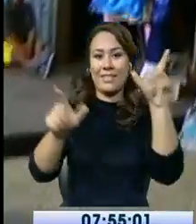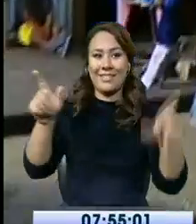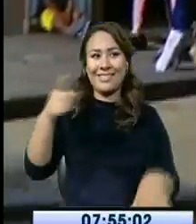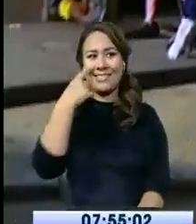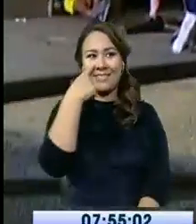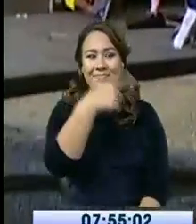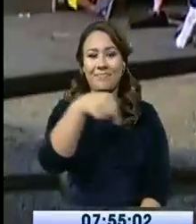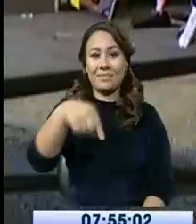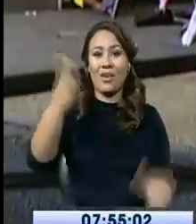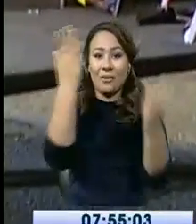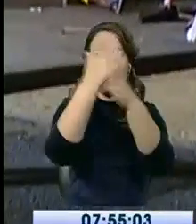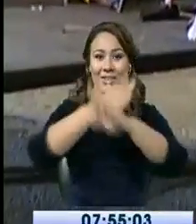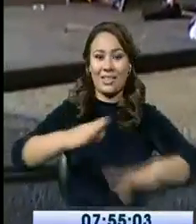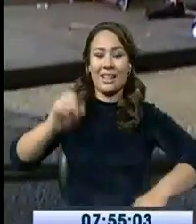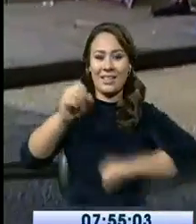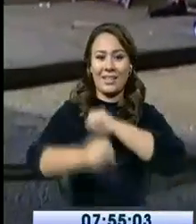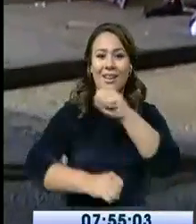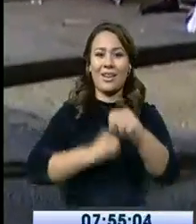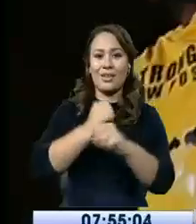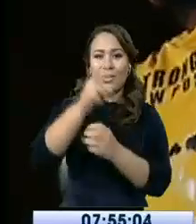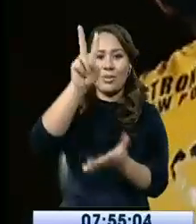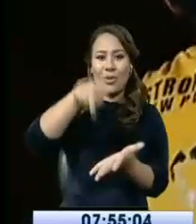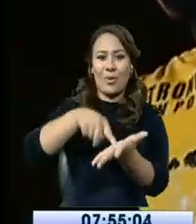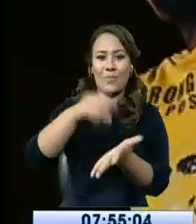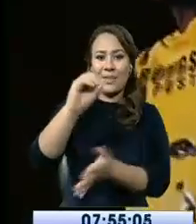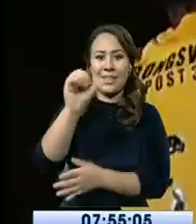este fin de año de 2017.